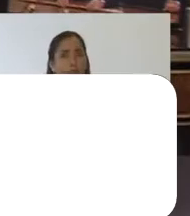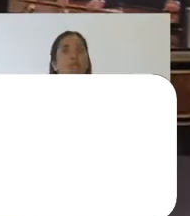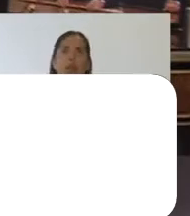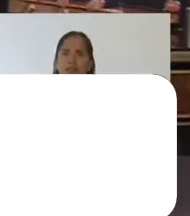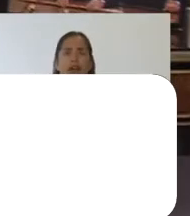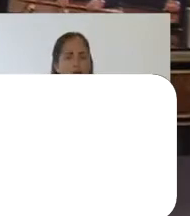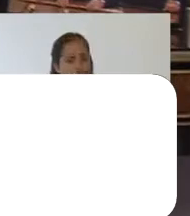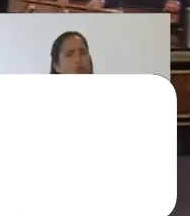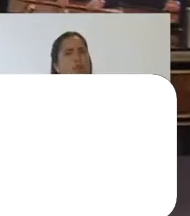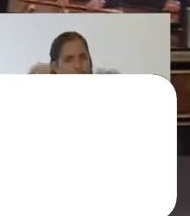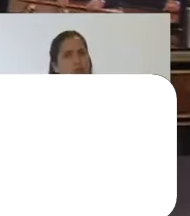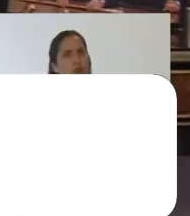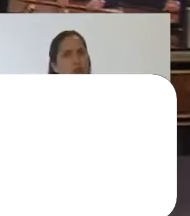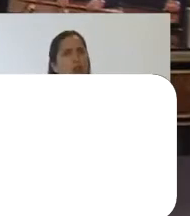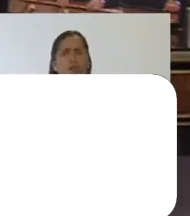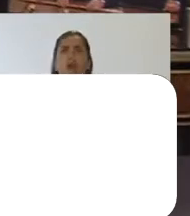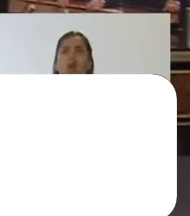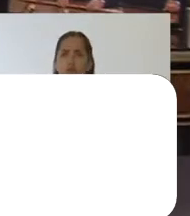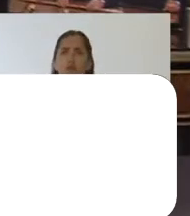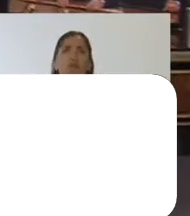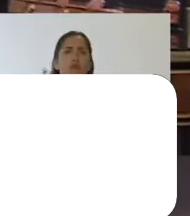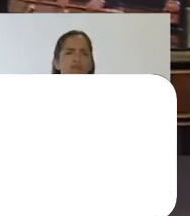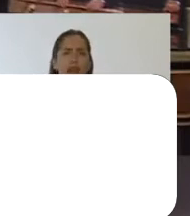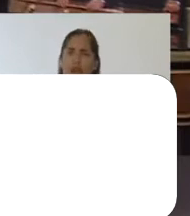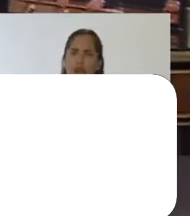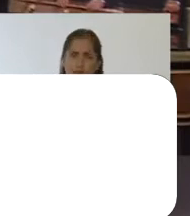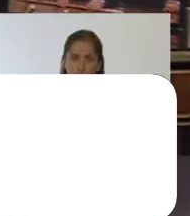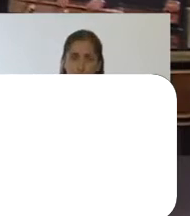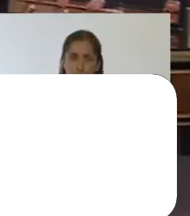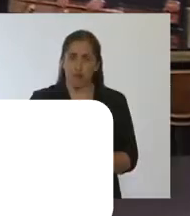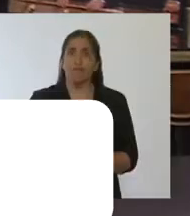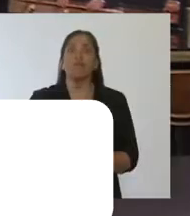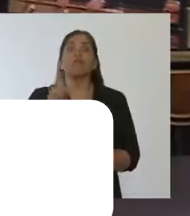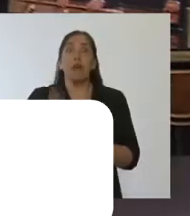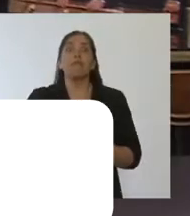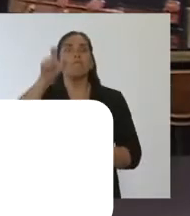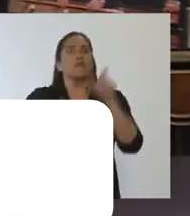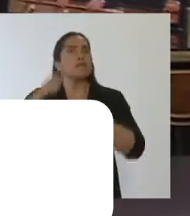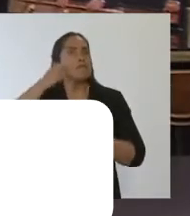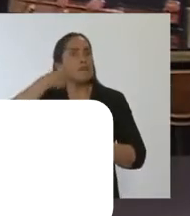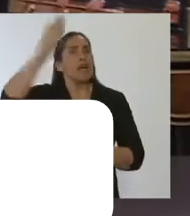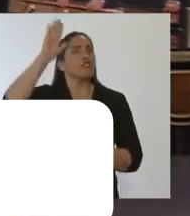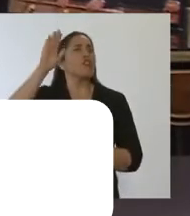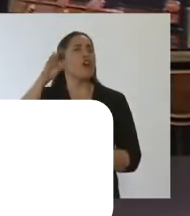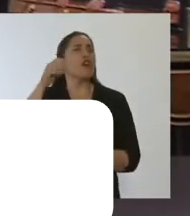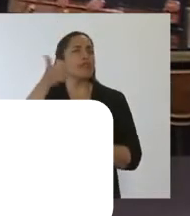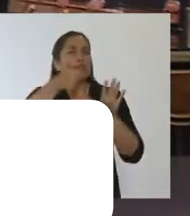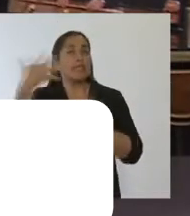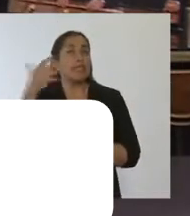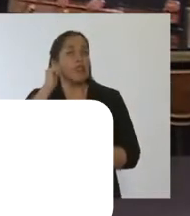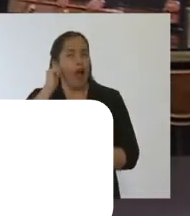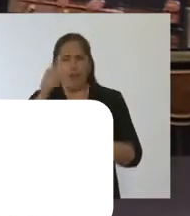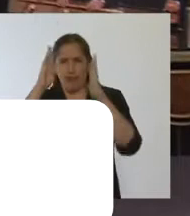presente y va a acompañar a todos, especialmente a nuestros mayores de 65 años, en quienes